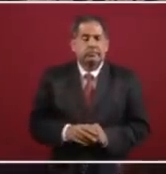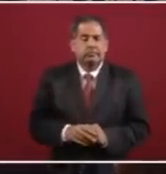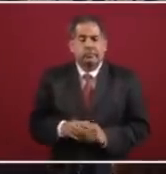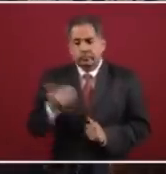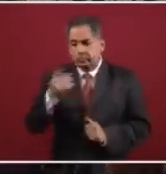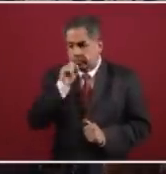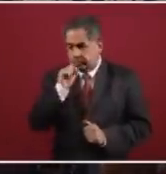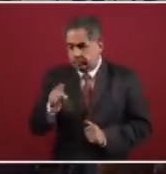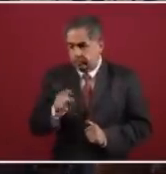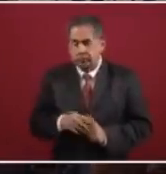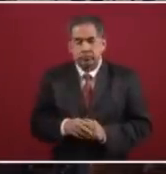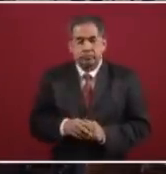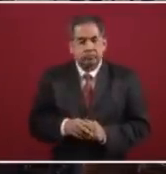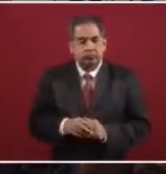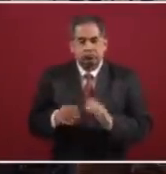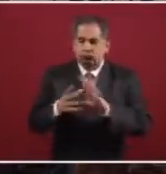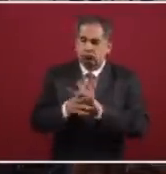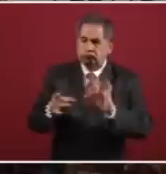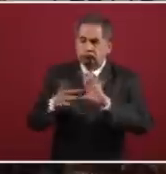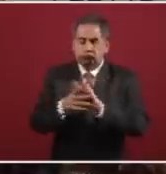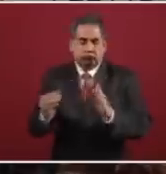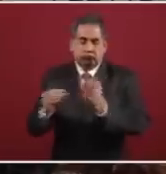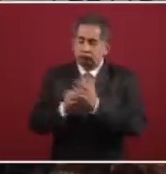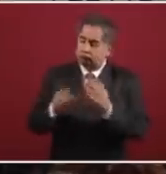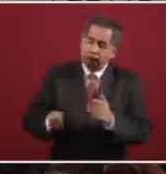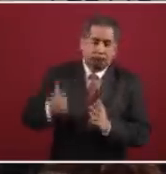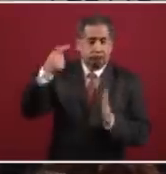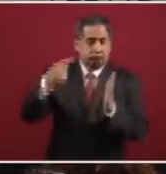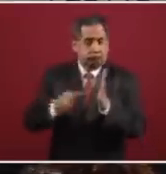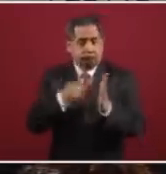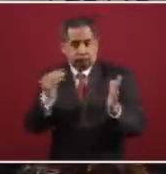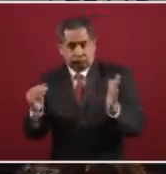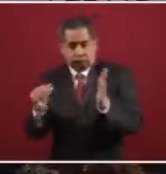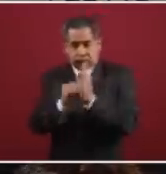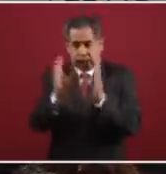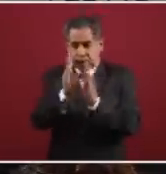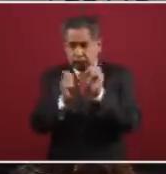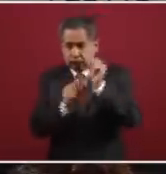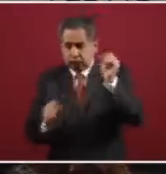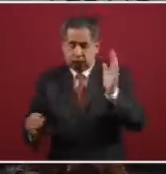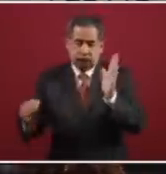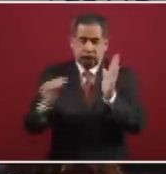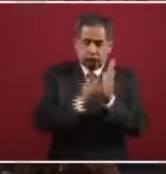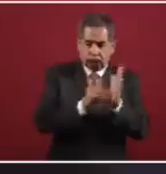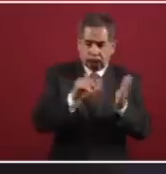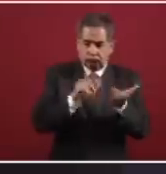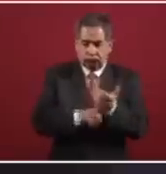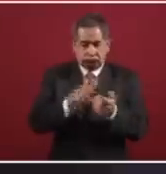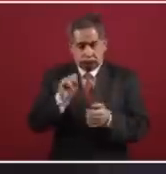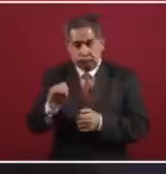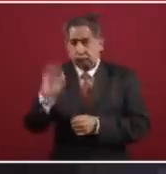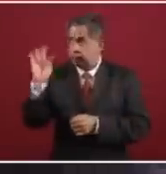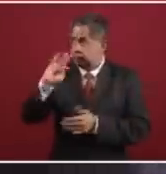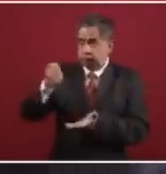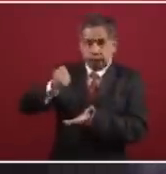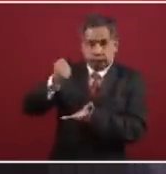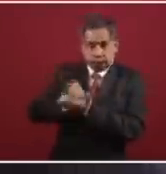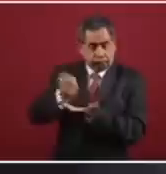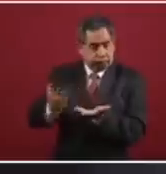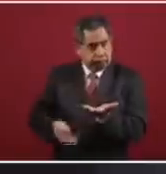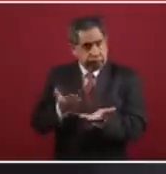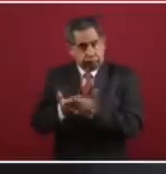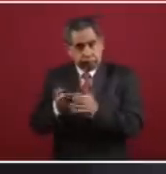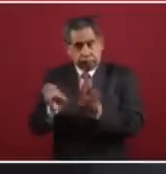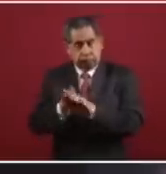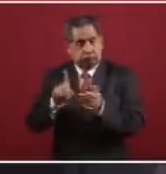Y se va a establecer por primera vez en la Constitución, si se aprueba la iniciativa que vamos a